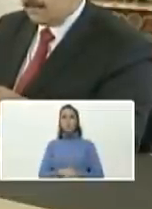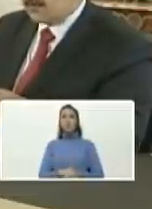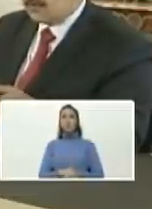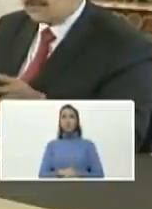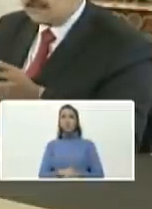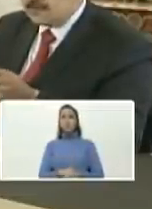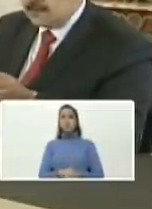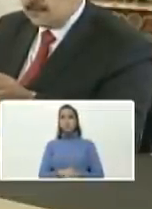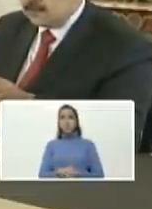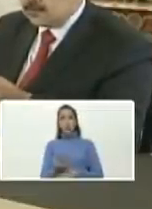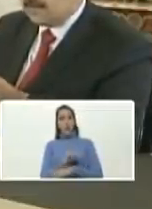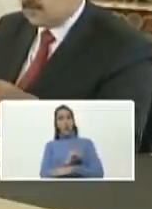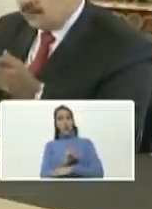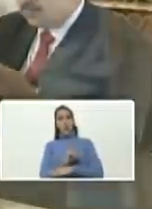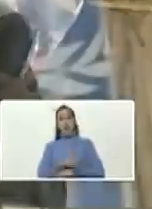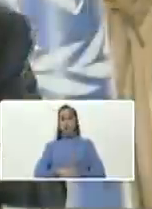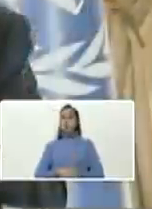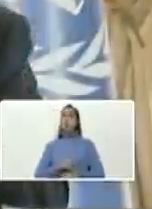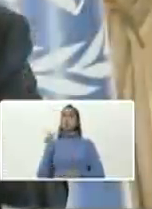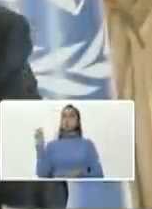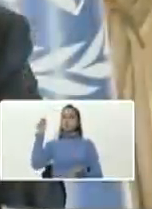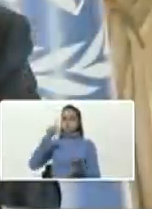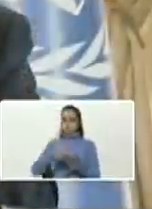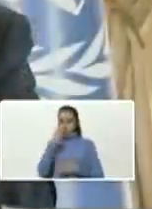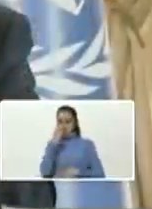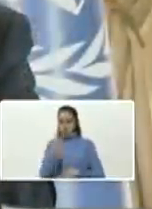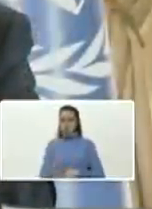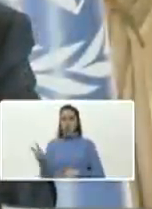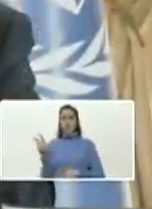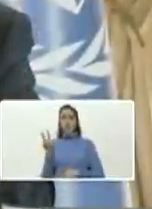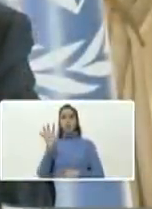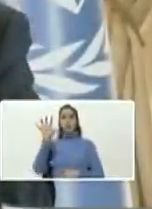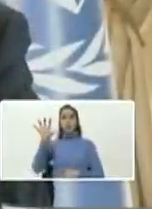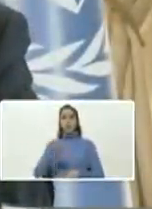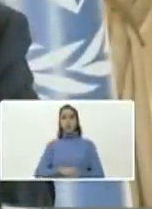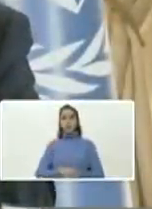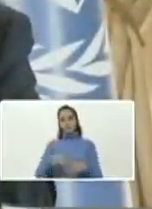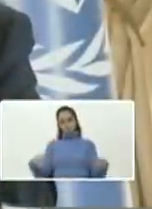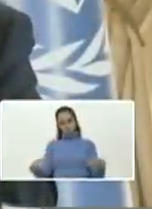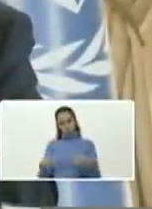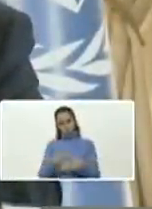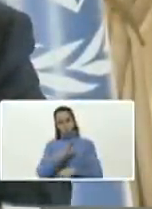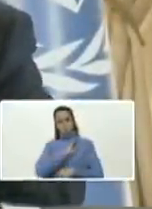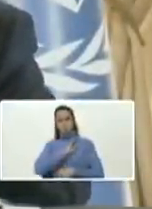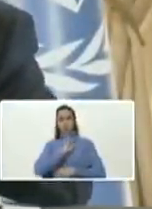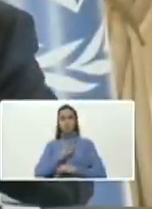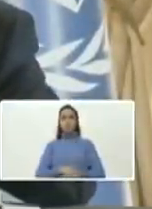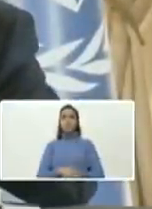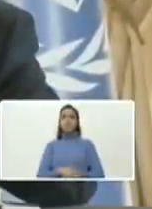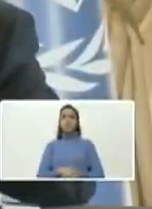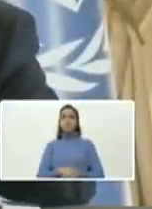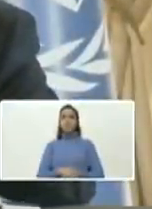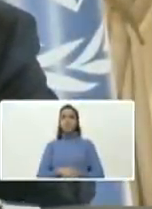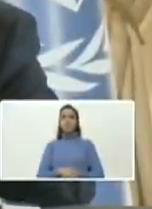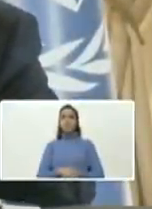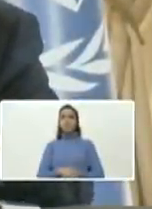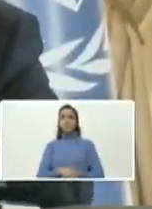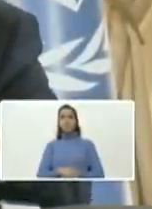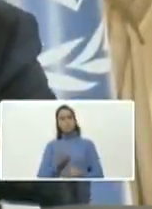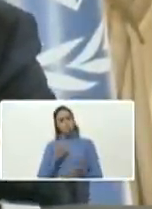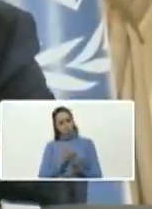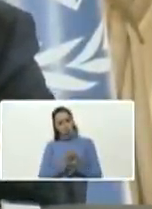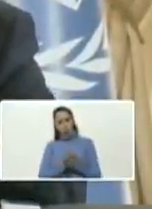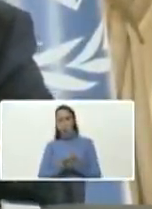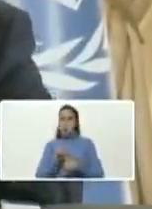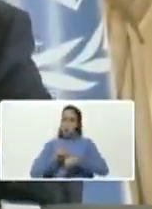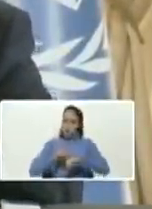lo más pronto que se pueda, usted vuelva a Venezuela con su equipo, quizás con más calma, más